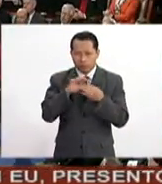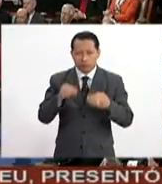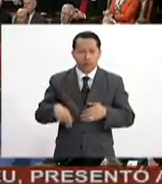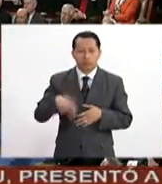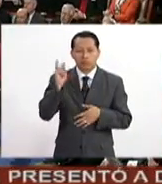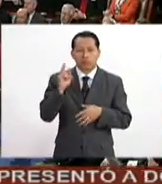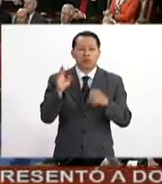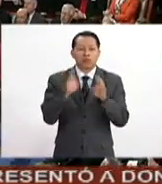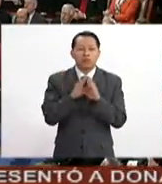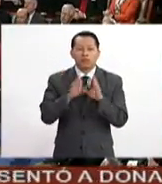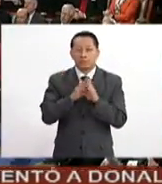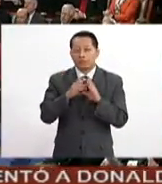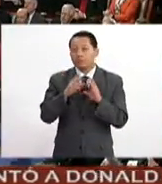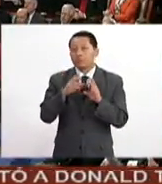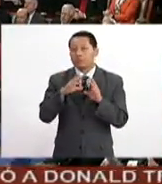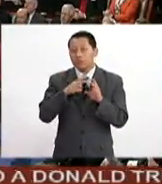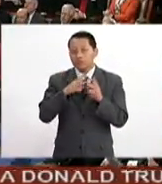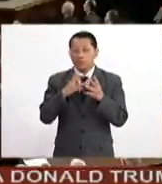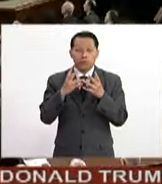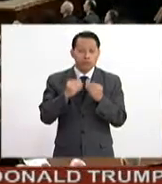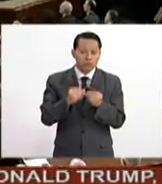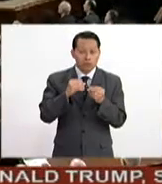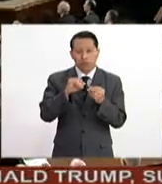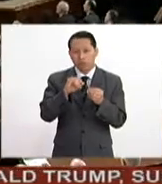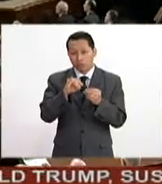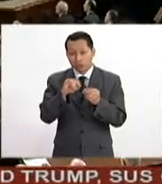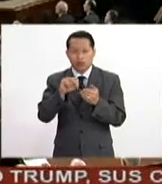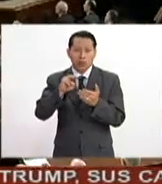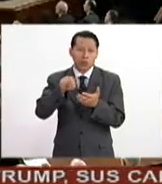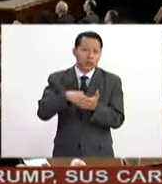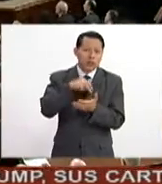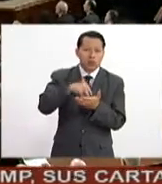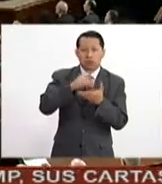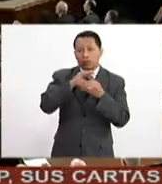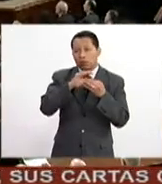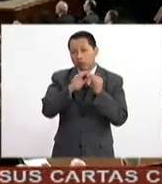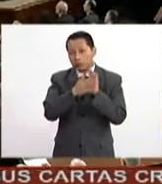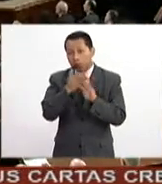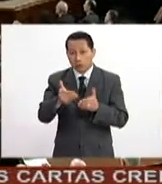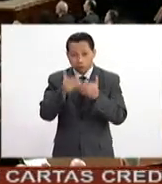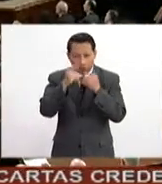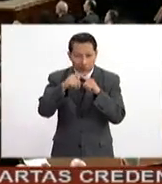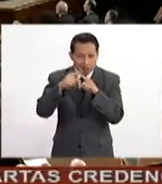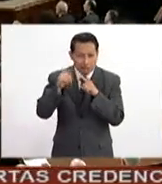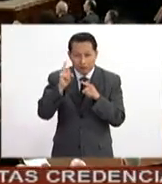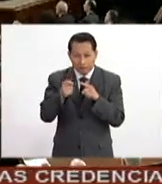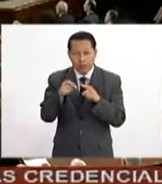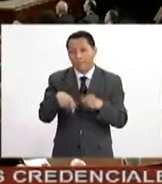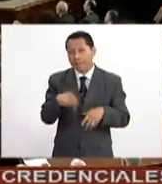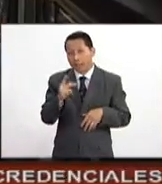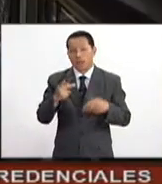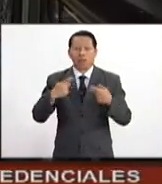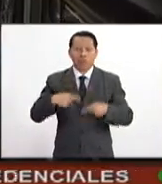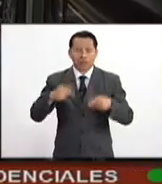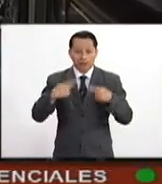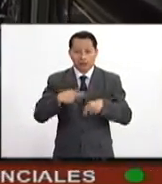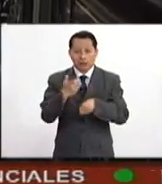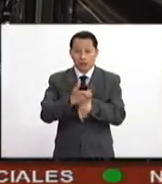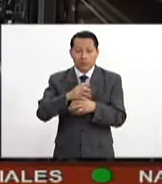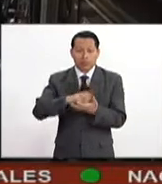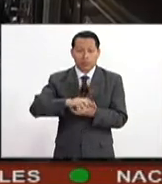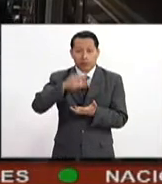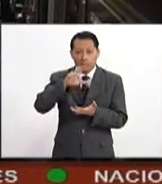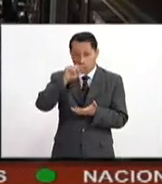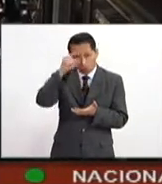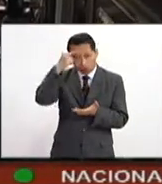pesar de que sus seguidores apoyan este muro y lo corean cuando hace apariciones públicas, la realidad es que el público estadounidense en su mayoría no